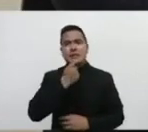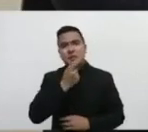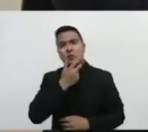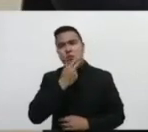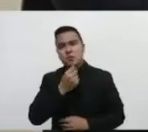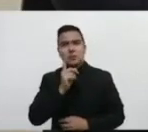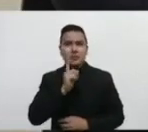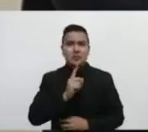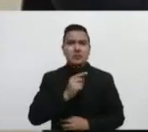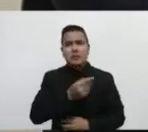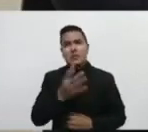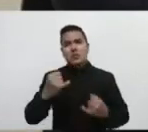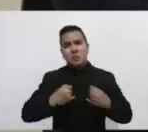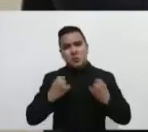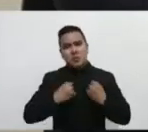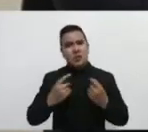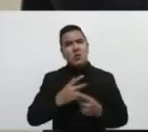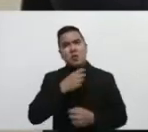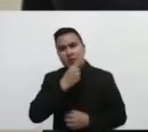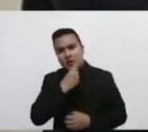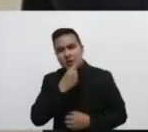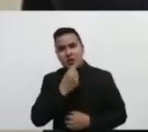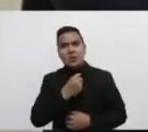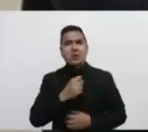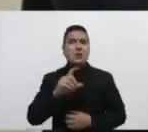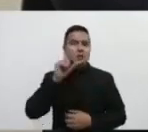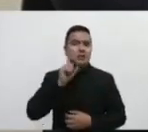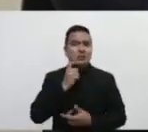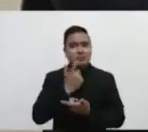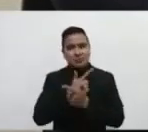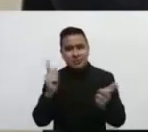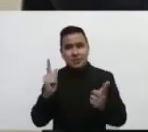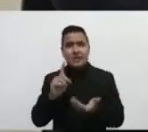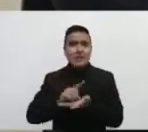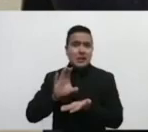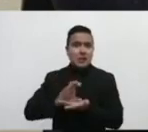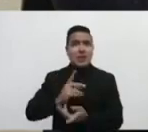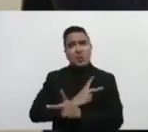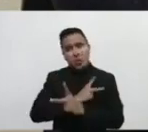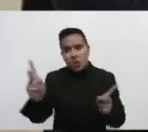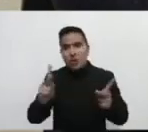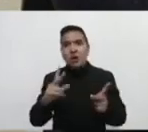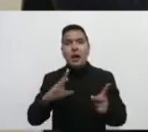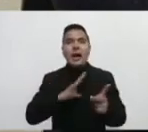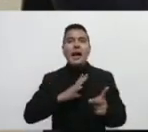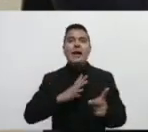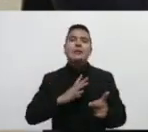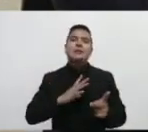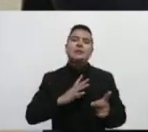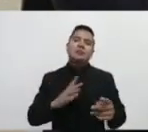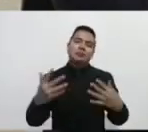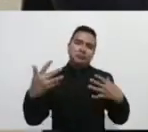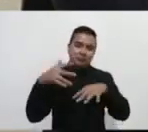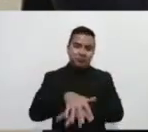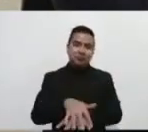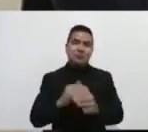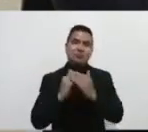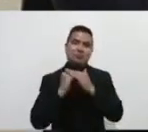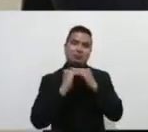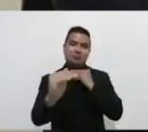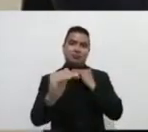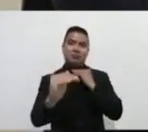sociedad donde realmente tanto hombres como mujeres, niñas, niños, adolescentes, adultos mayores, personas trans, personas con